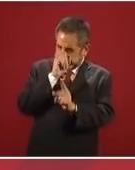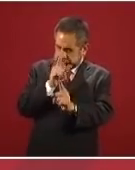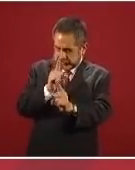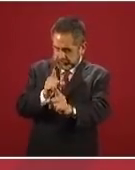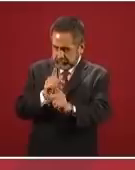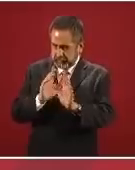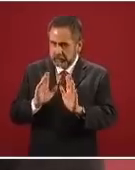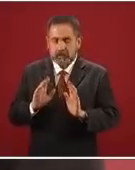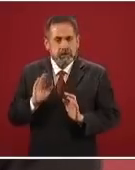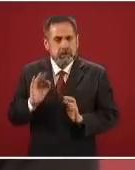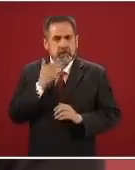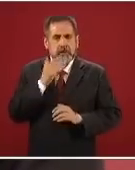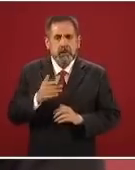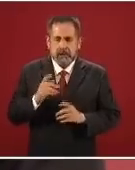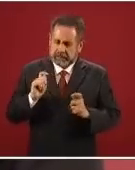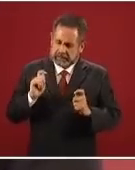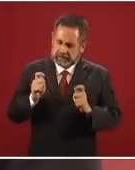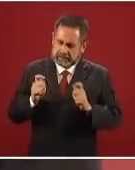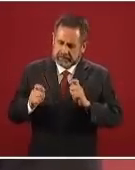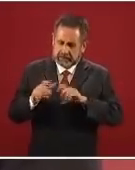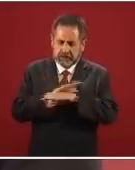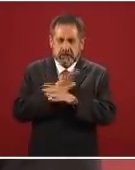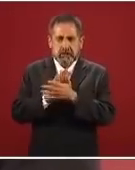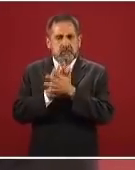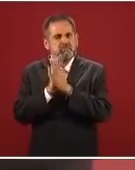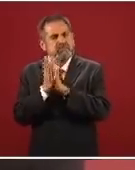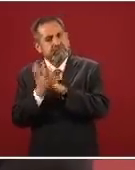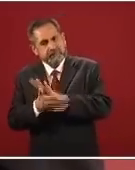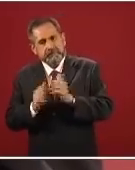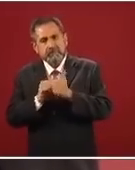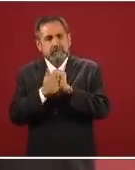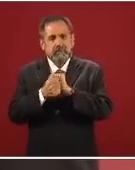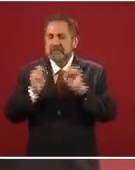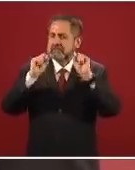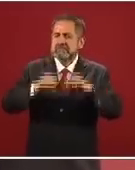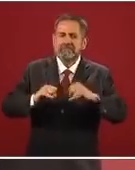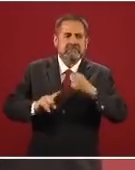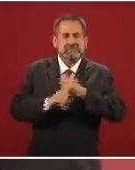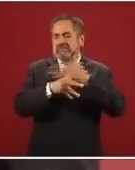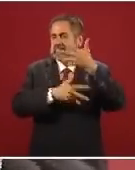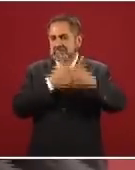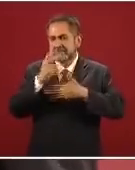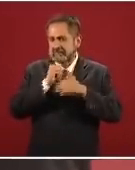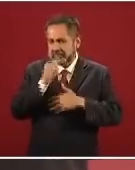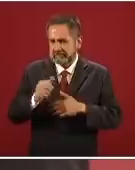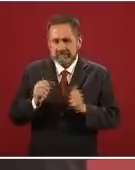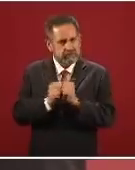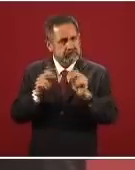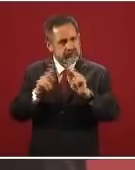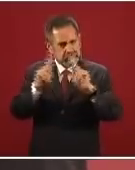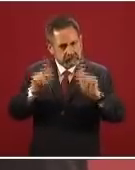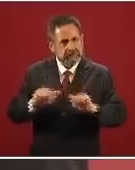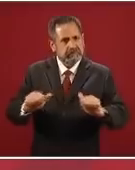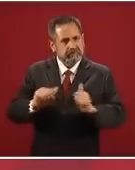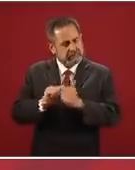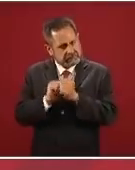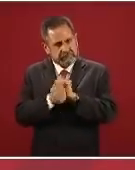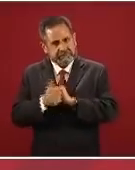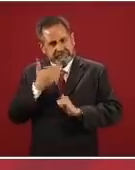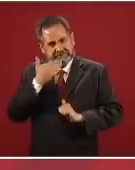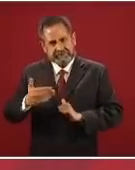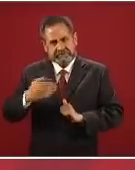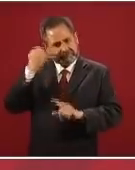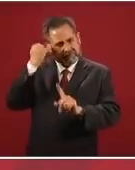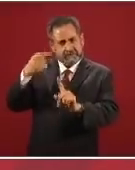Estamos llevando a cabo una transformación sin violencia, de manera pacífica. Esto es